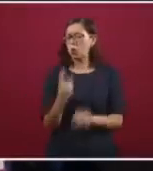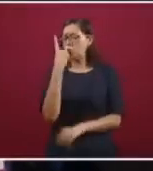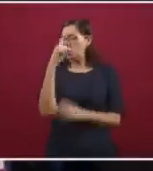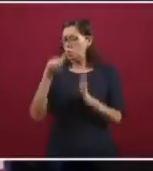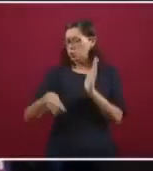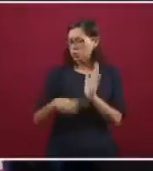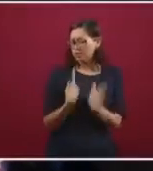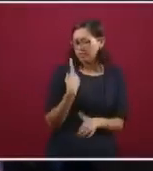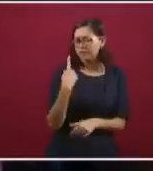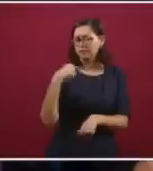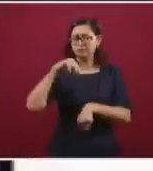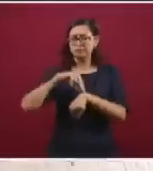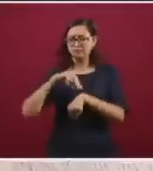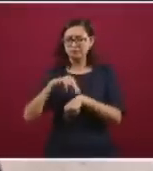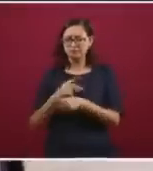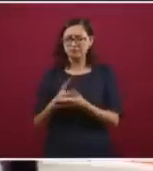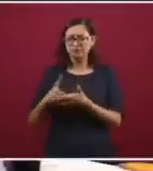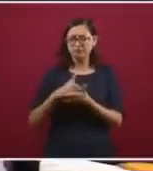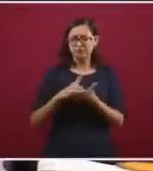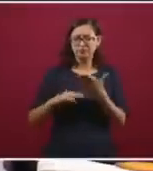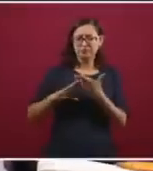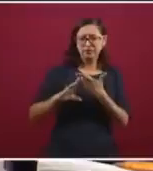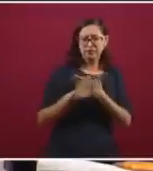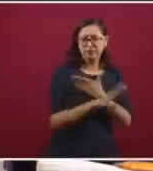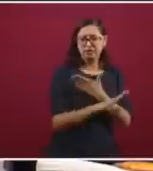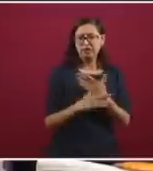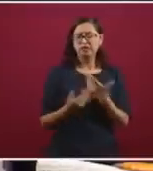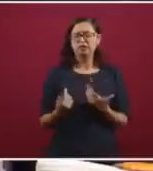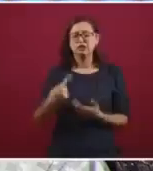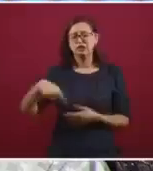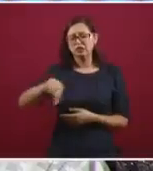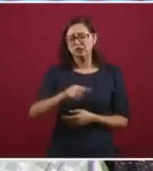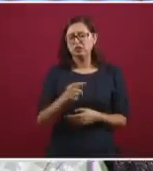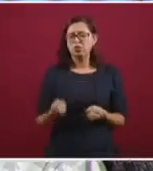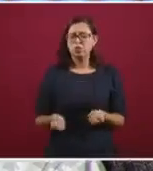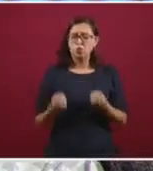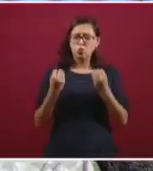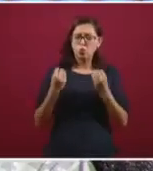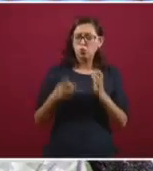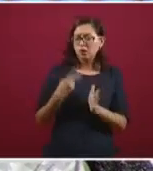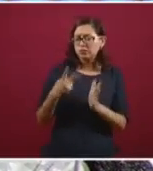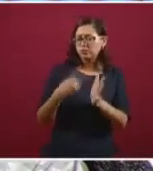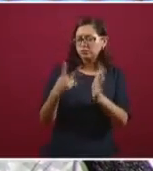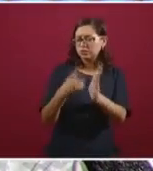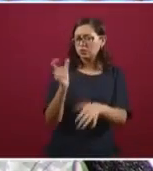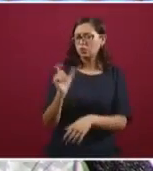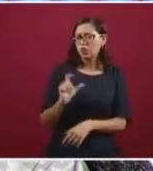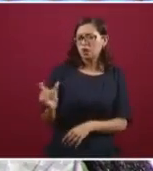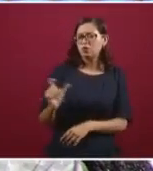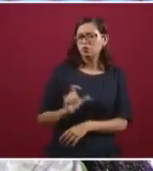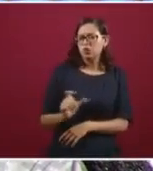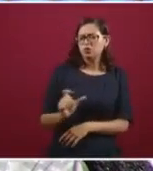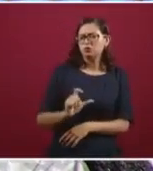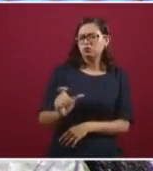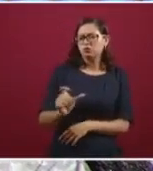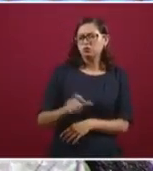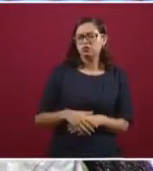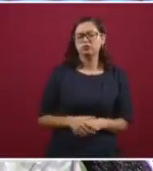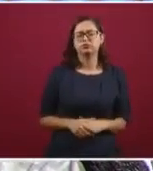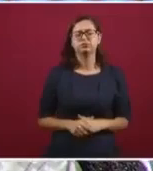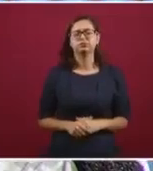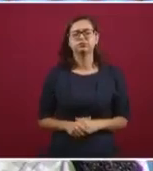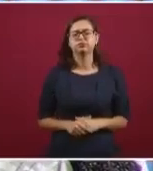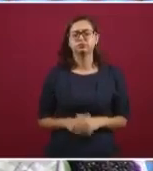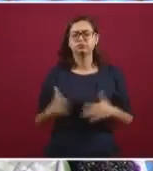¿Exámenes también médicos, antidoping, a los elementos de la Guardia Nacional, cada cuándo se van a estar realizando? Bueno, el examen de control